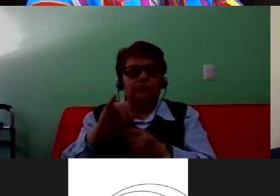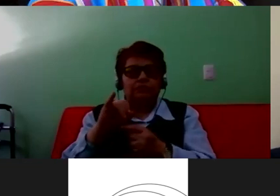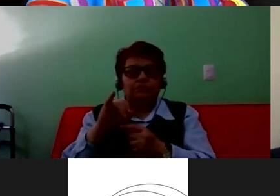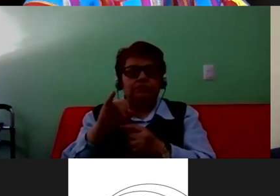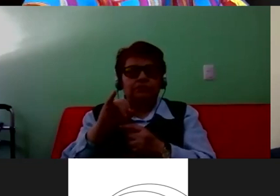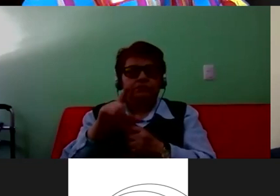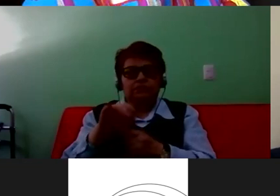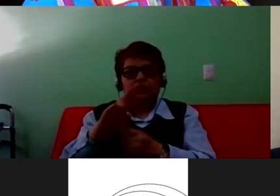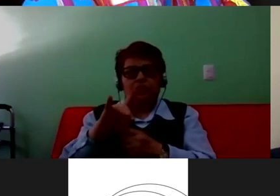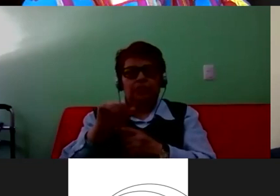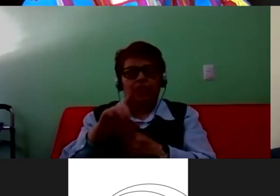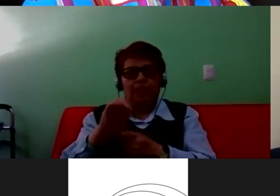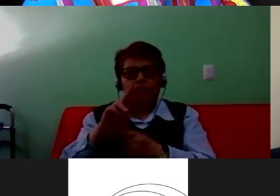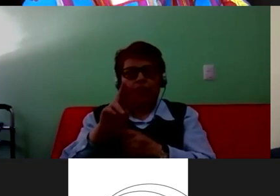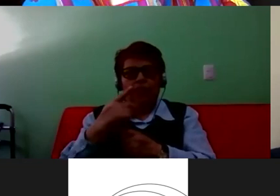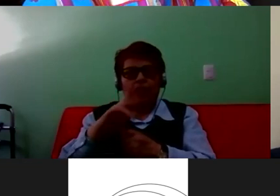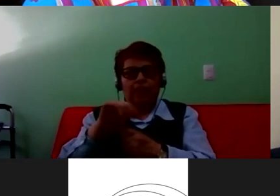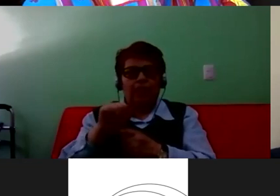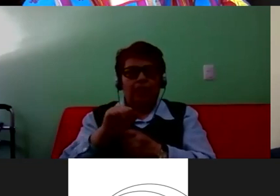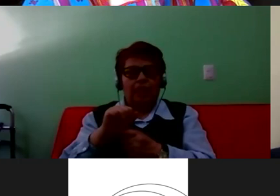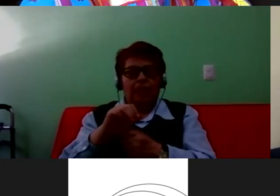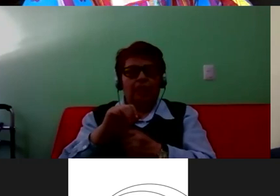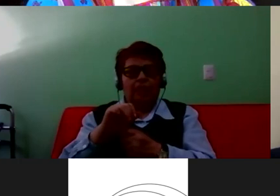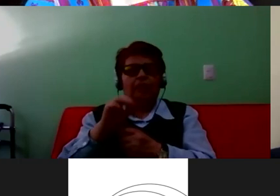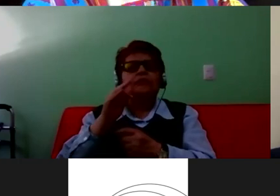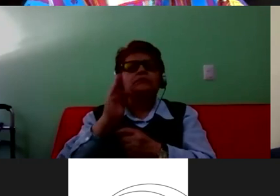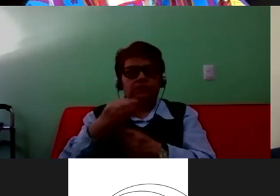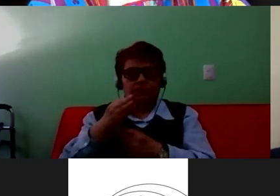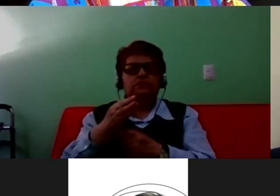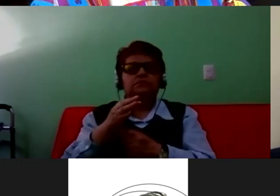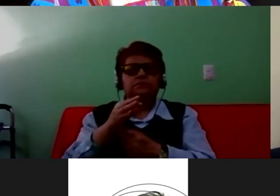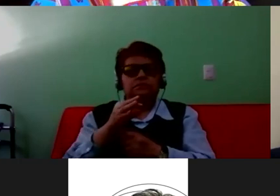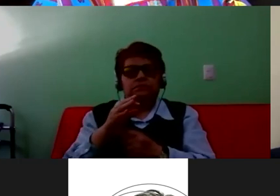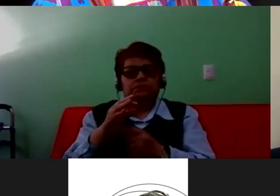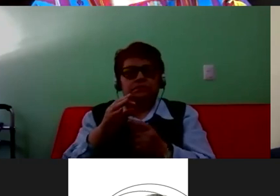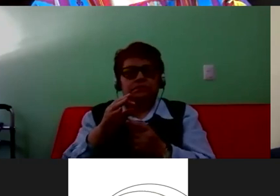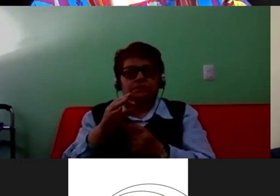Diputada Lilia Eugenia Rosbach. Lilia Rosbach, a favor.